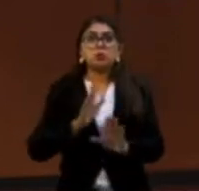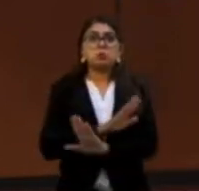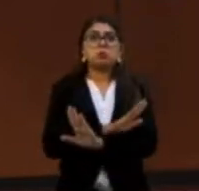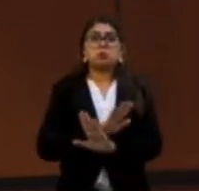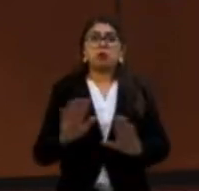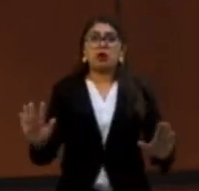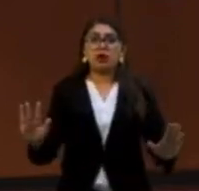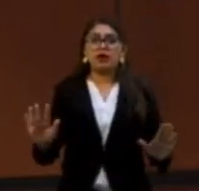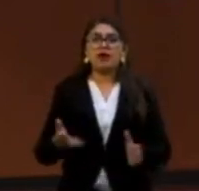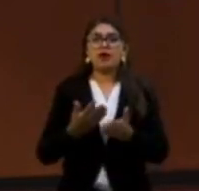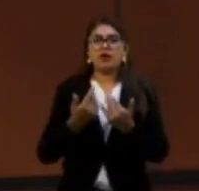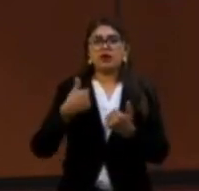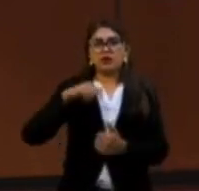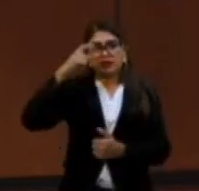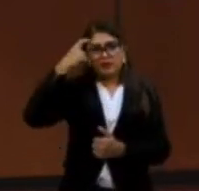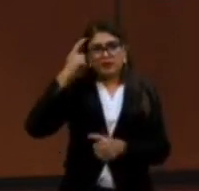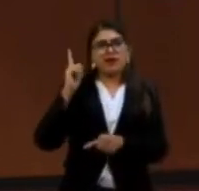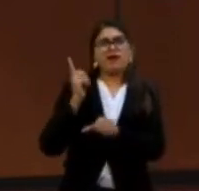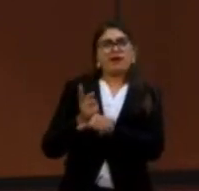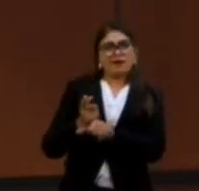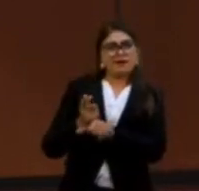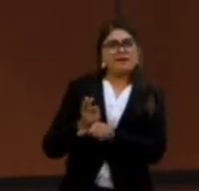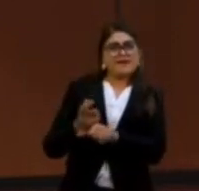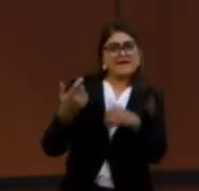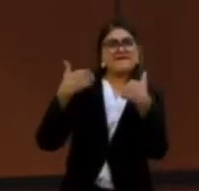Y encuentro lógico de por qué no lo han vuelto a